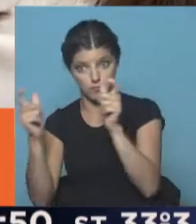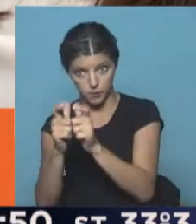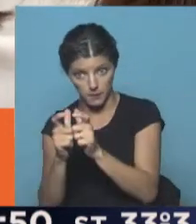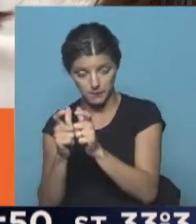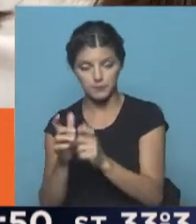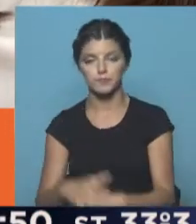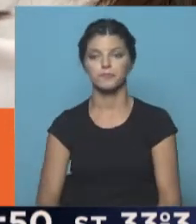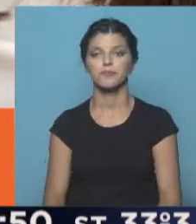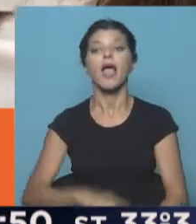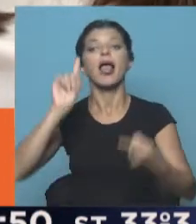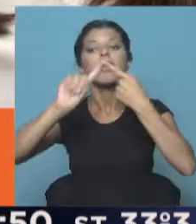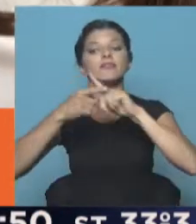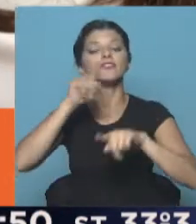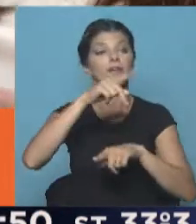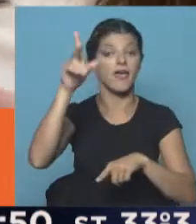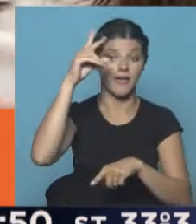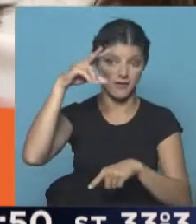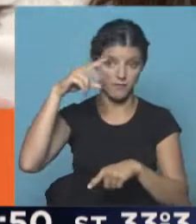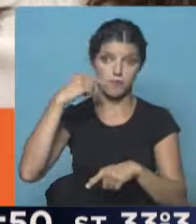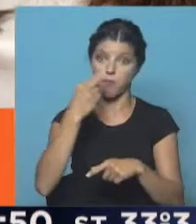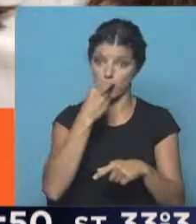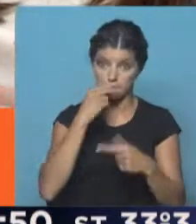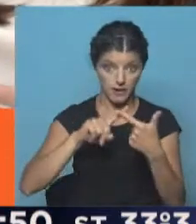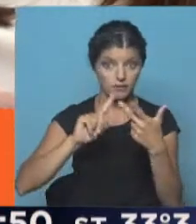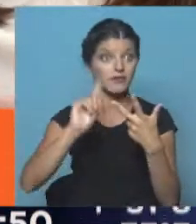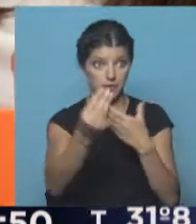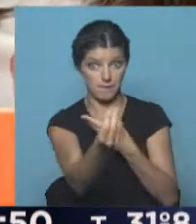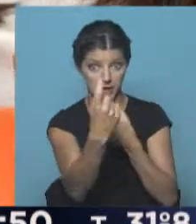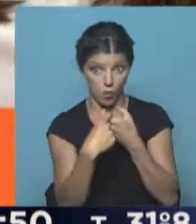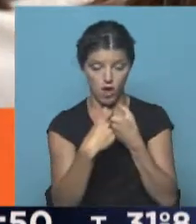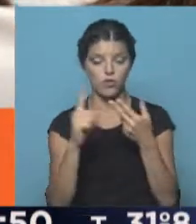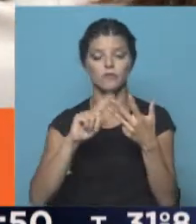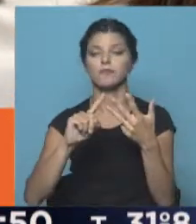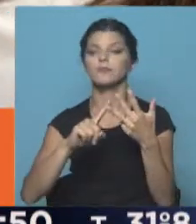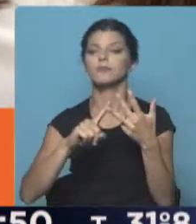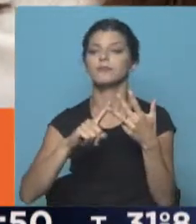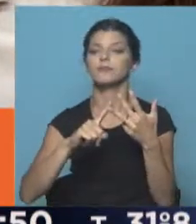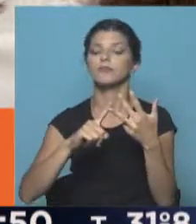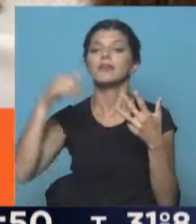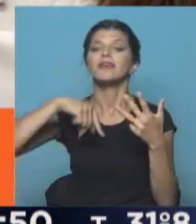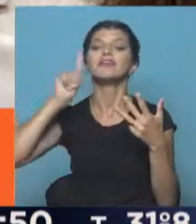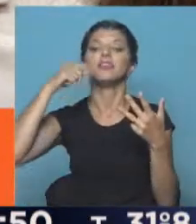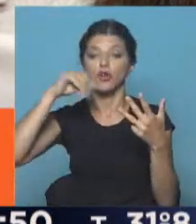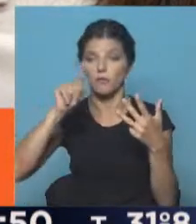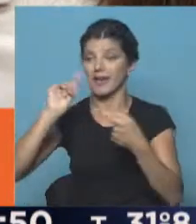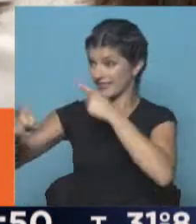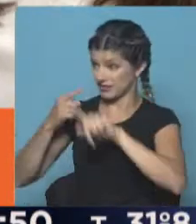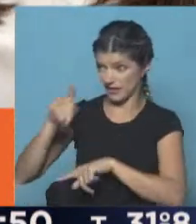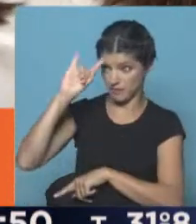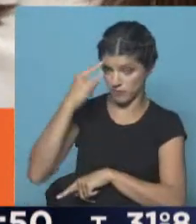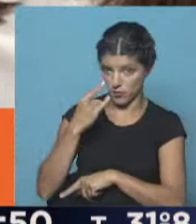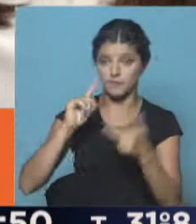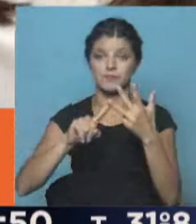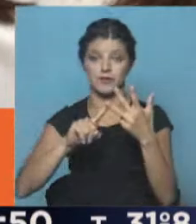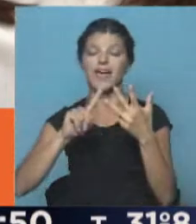canciller de Evo Bolivia. Morales de Bolivia, país asociado al Mercosur, y también va Nino Boa, que tienen una relación diferente a